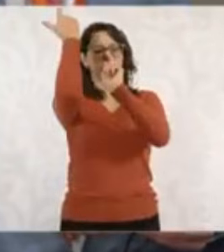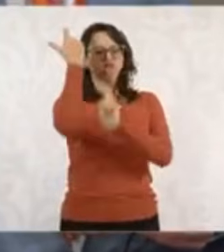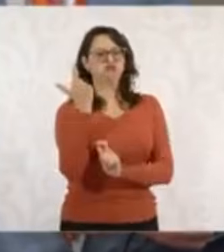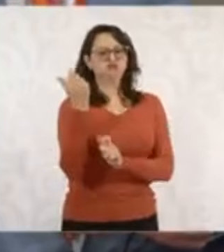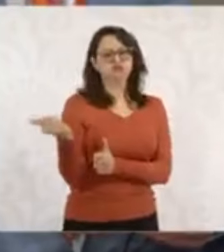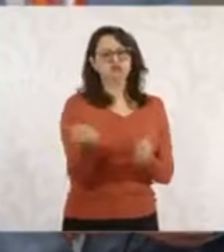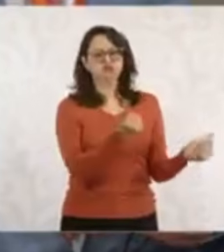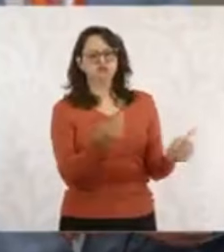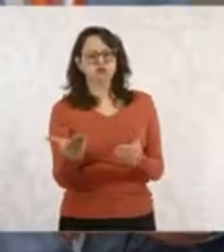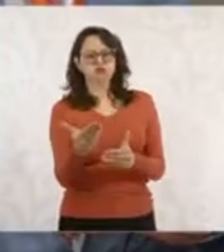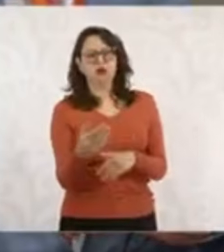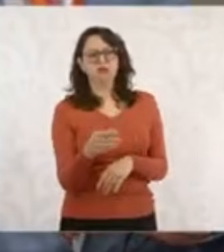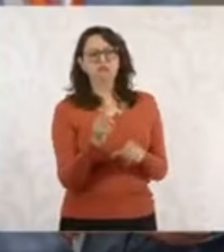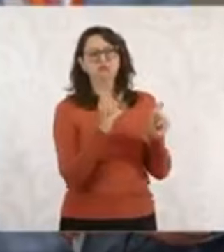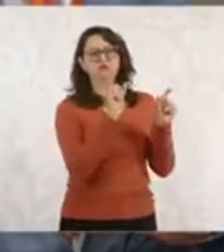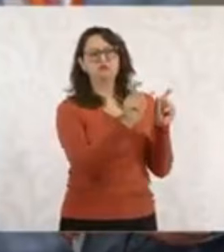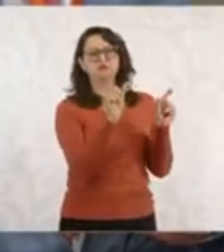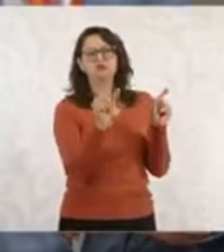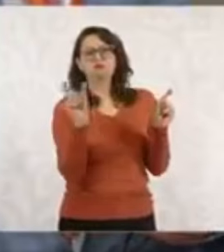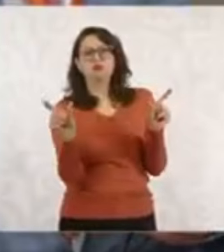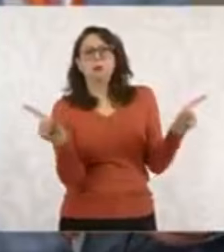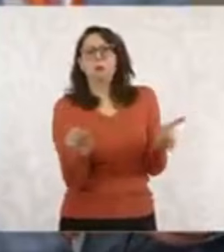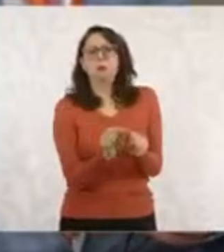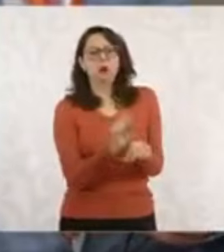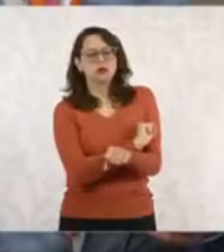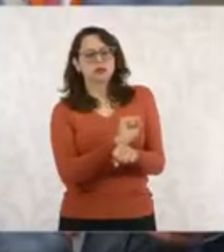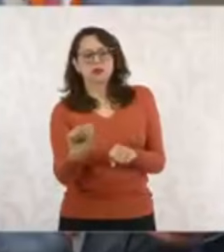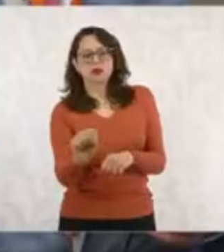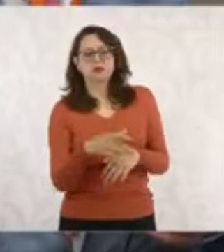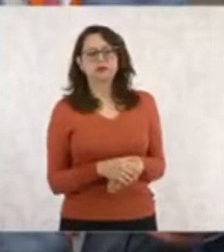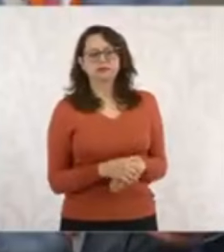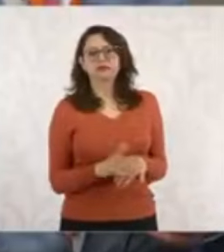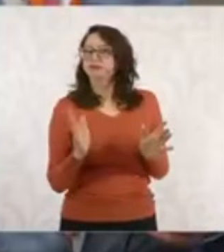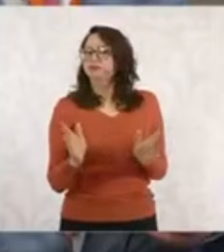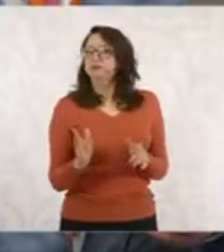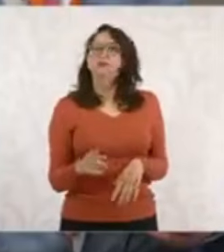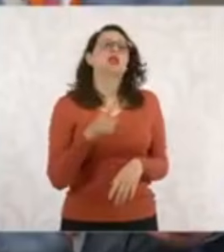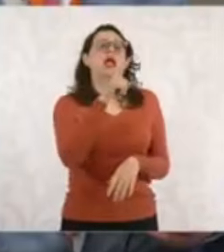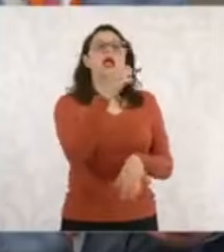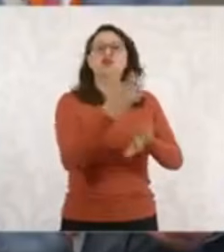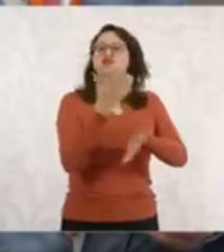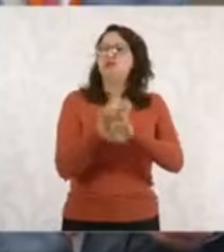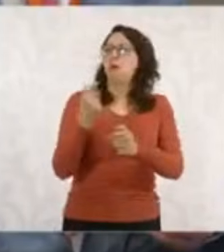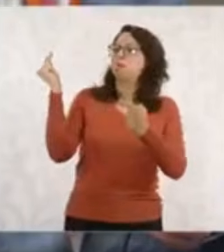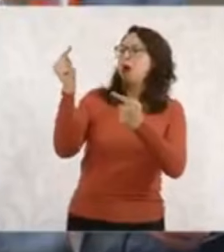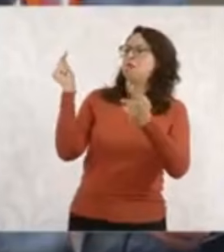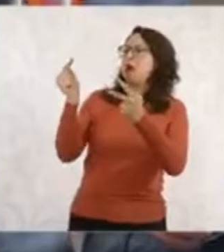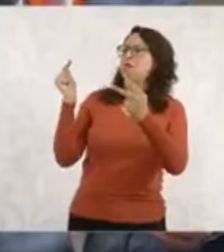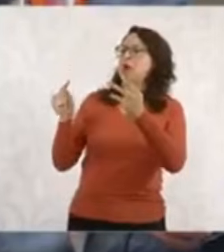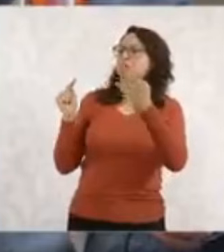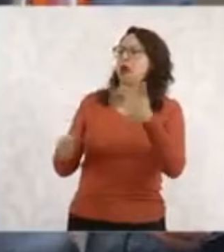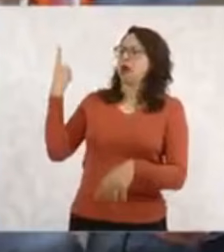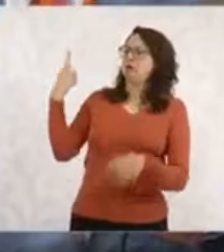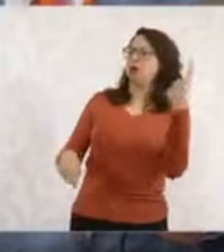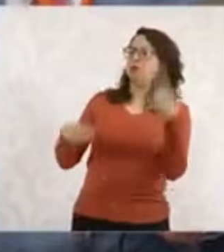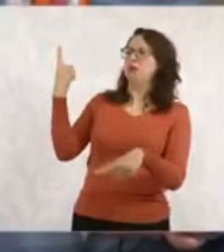como 3, 4 palabras. La pregunta es, México cumple exigencias de Estados Unidos en cuanto a seguridad y migración, pero